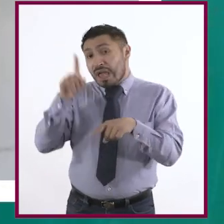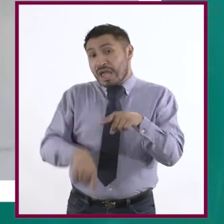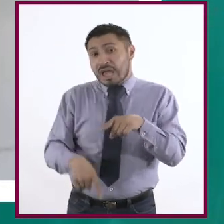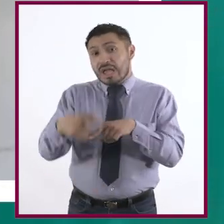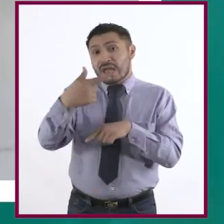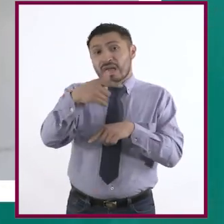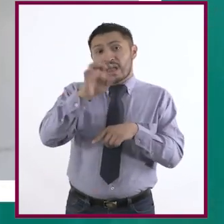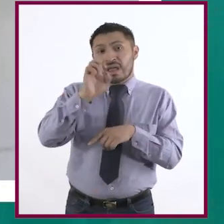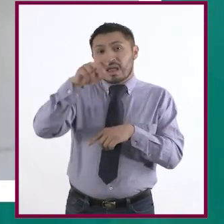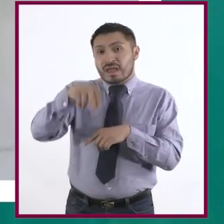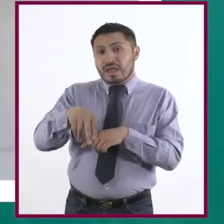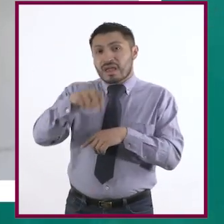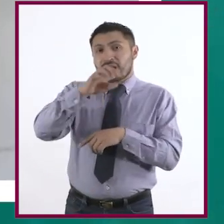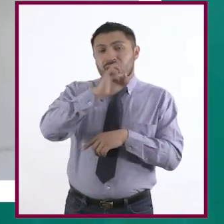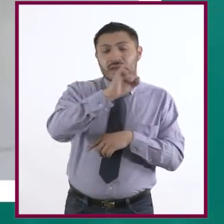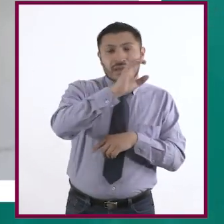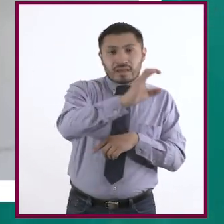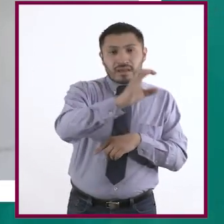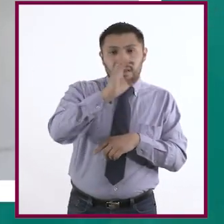el gen